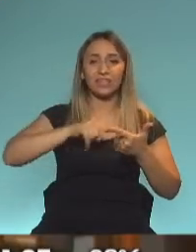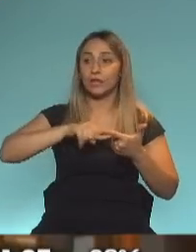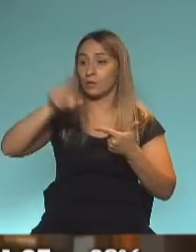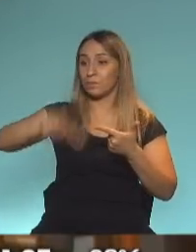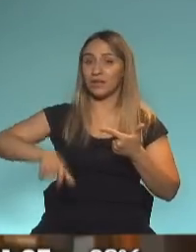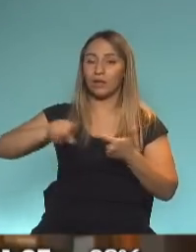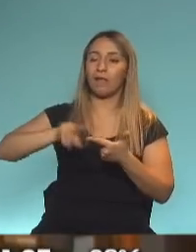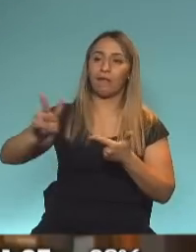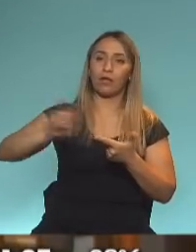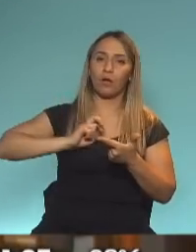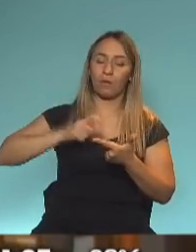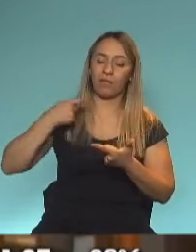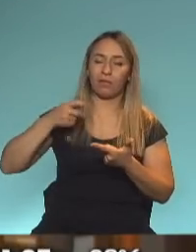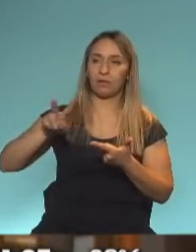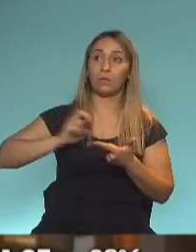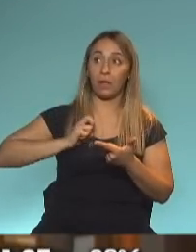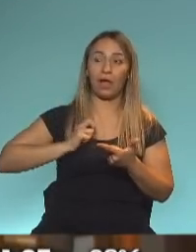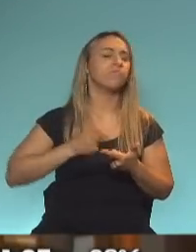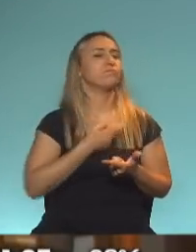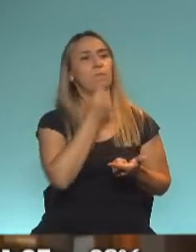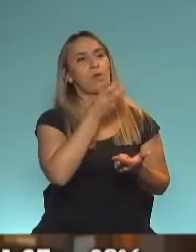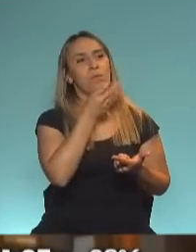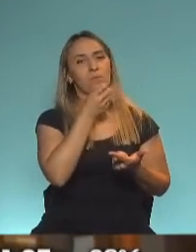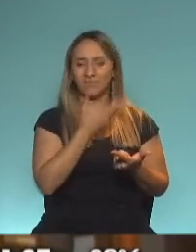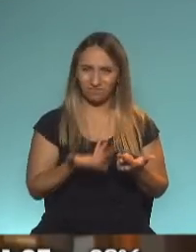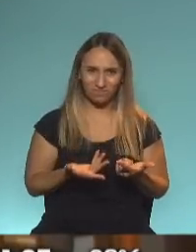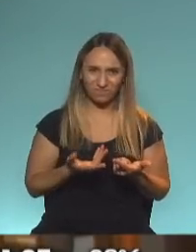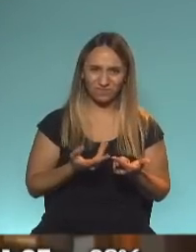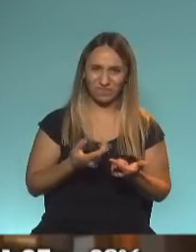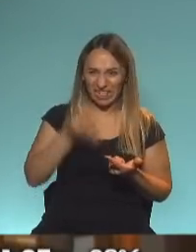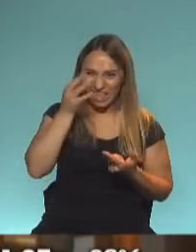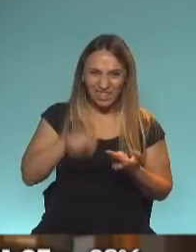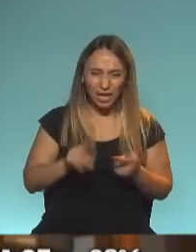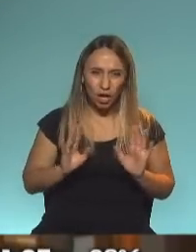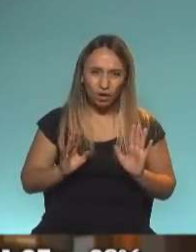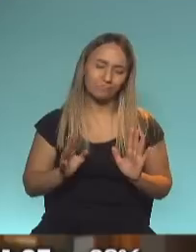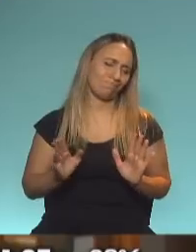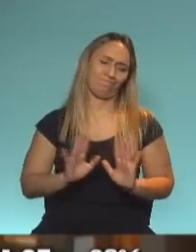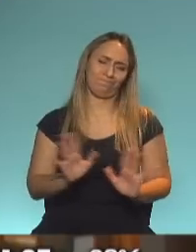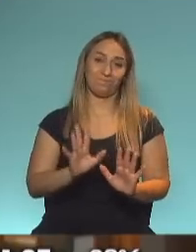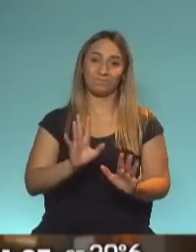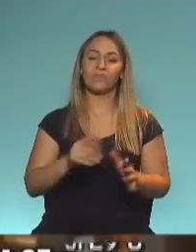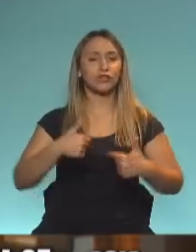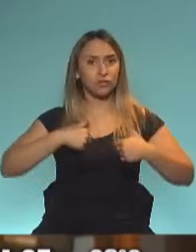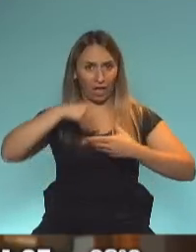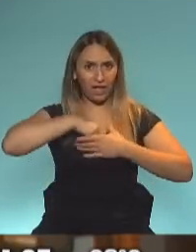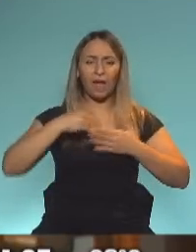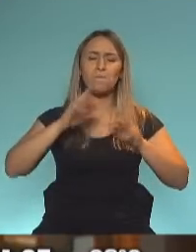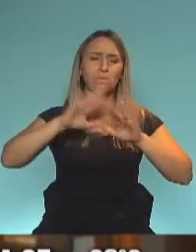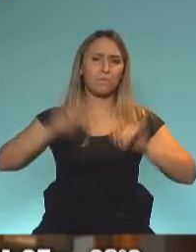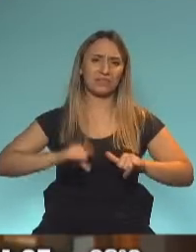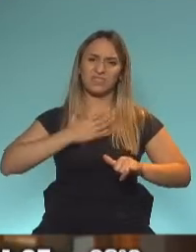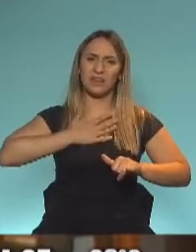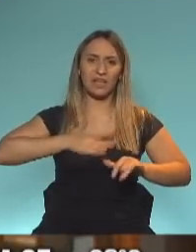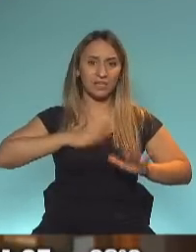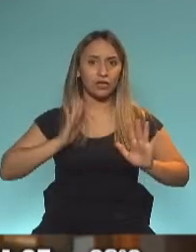decir todo lo que dijo. Entonces, de ninguna manera, mire, yo le voy a decir, la paz que yo tengo, la tranquilidad con